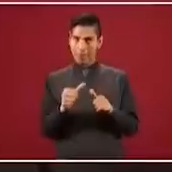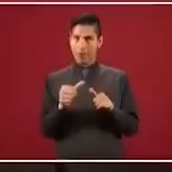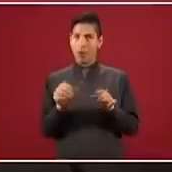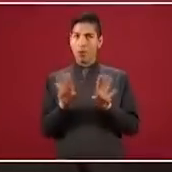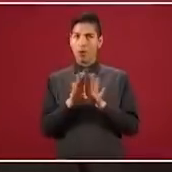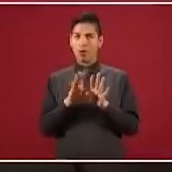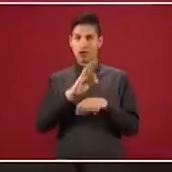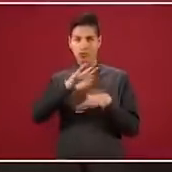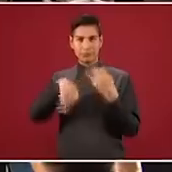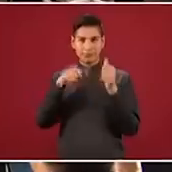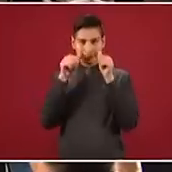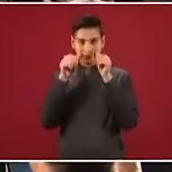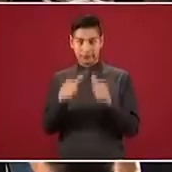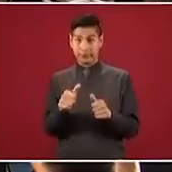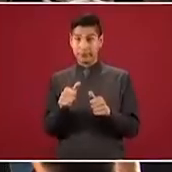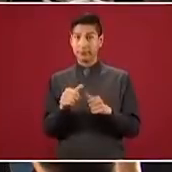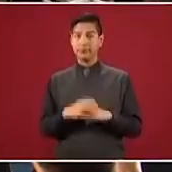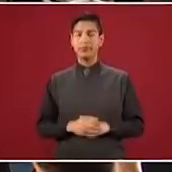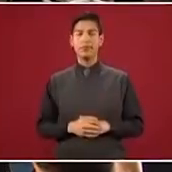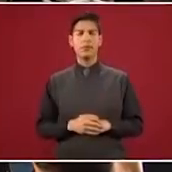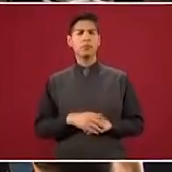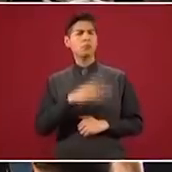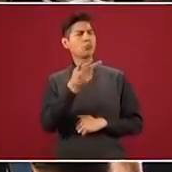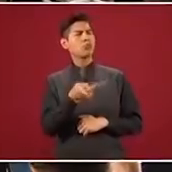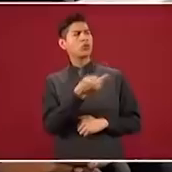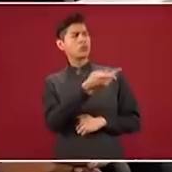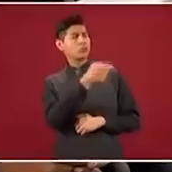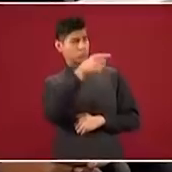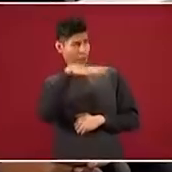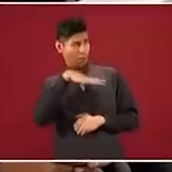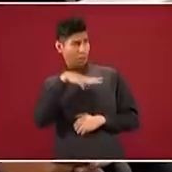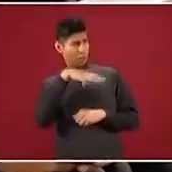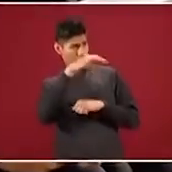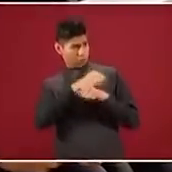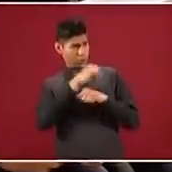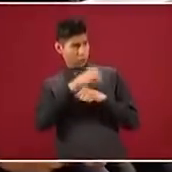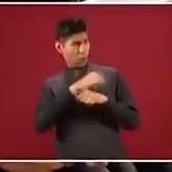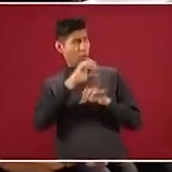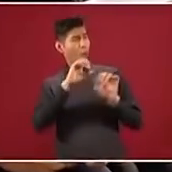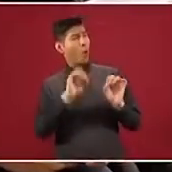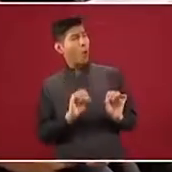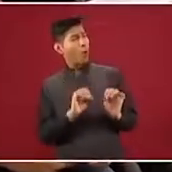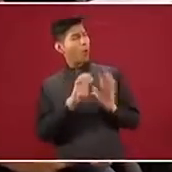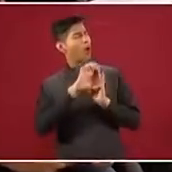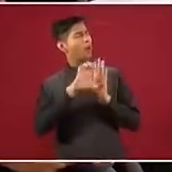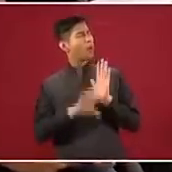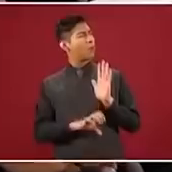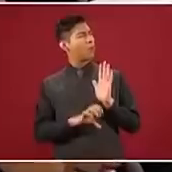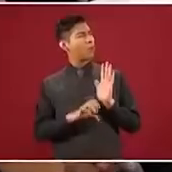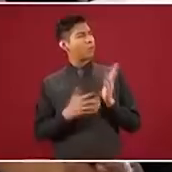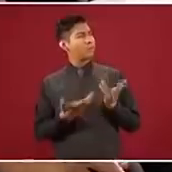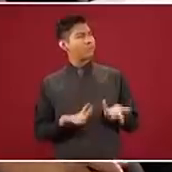de atención. ¿Qué pasa? No sé si tienen algún estudio o están trabajando con una serie de